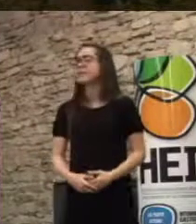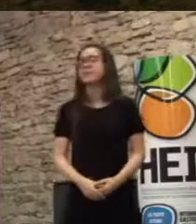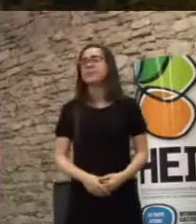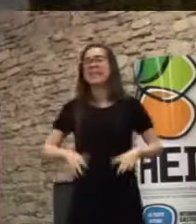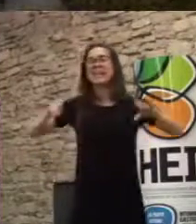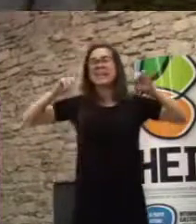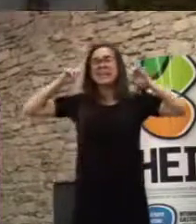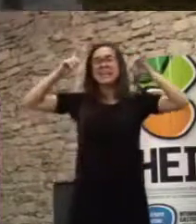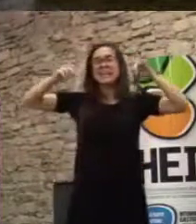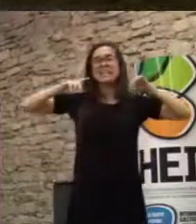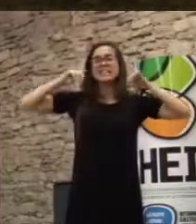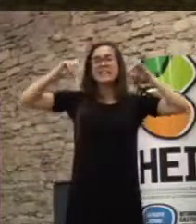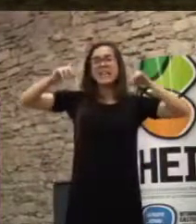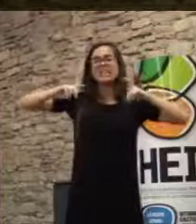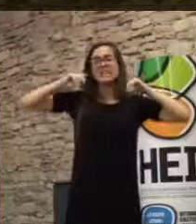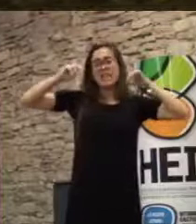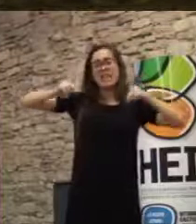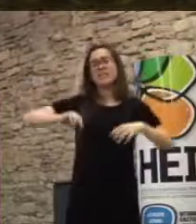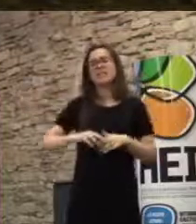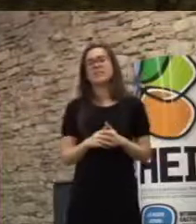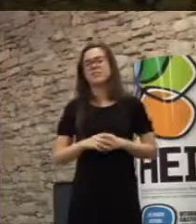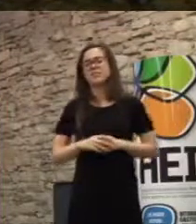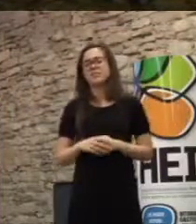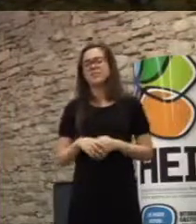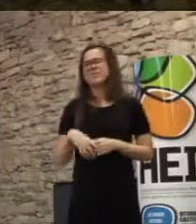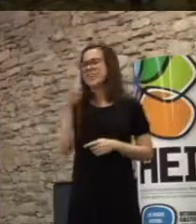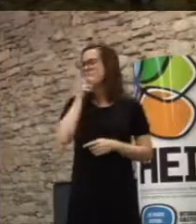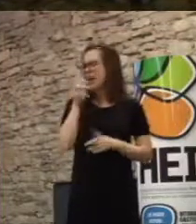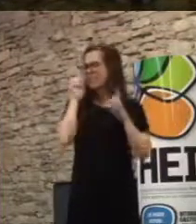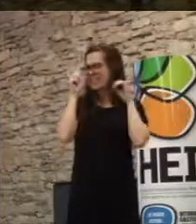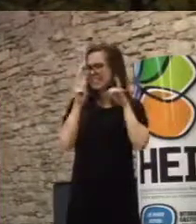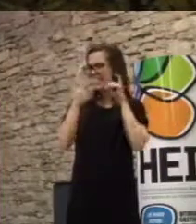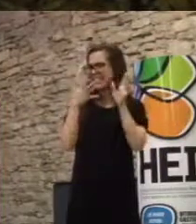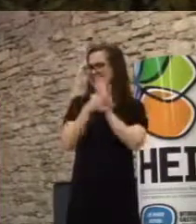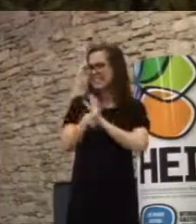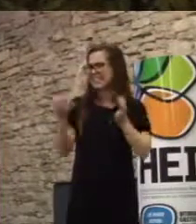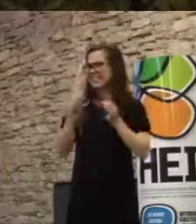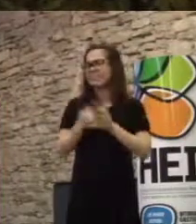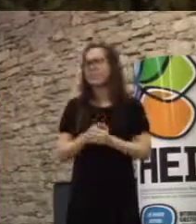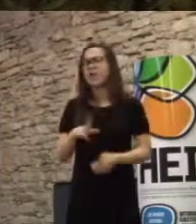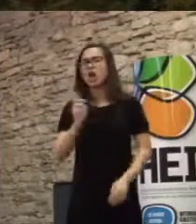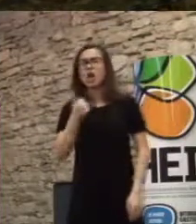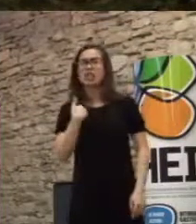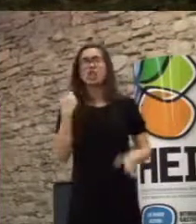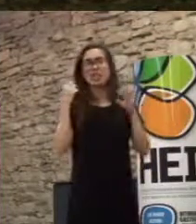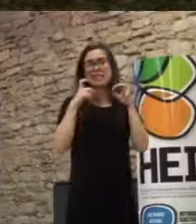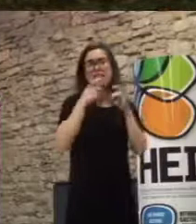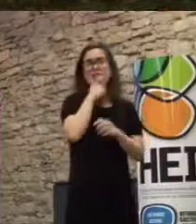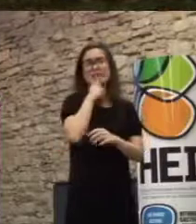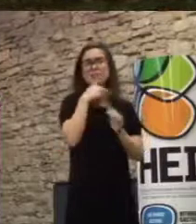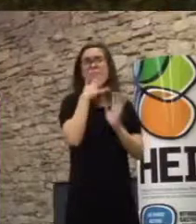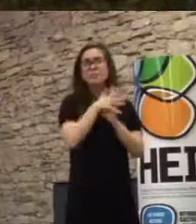e intentar quiso intentar no no es que estoy intentando aprender inglés